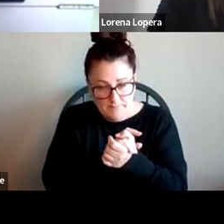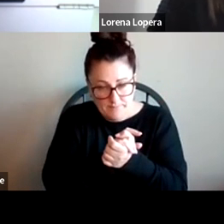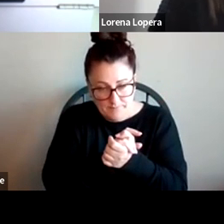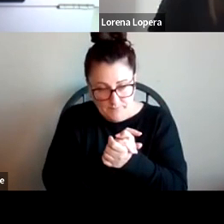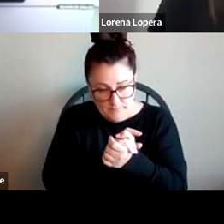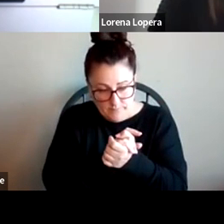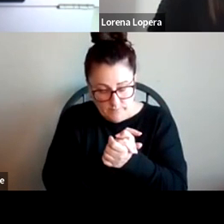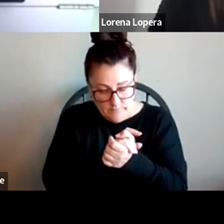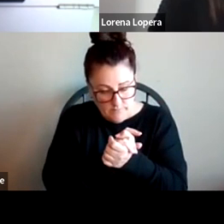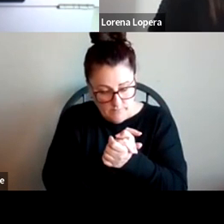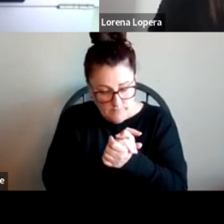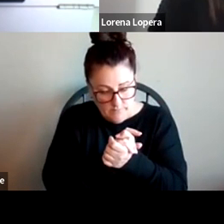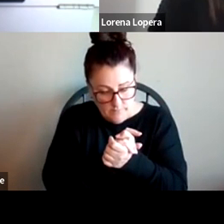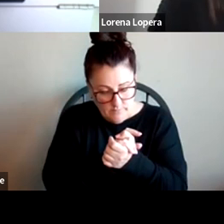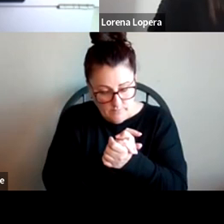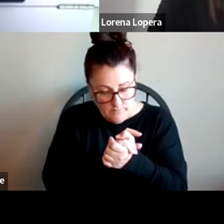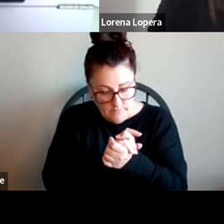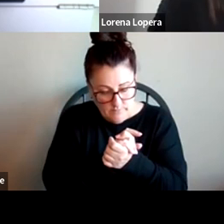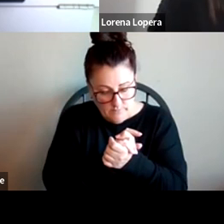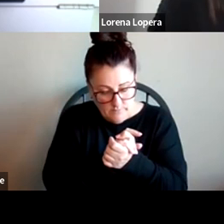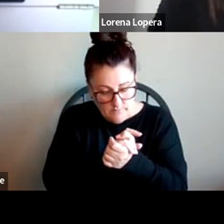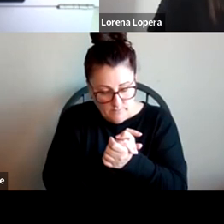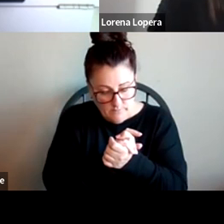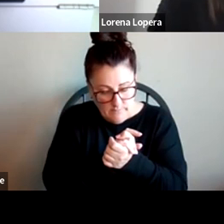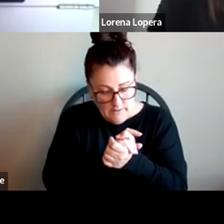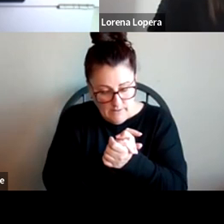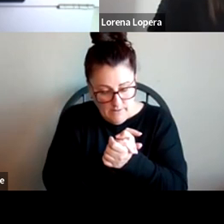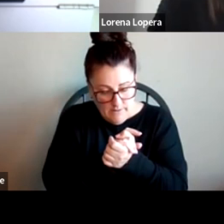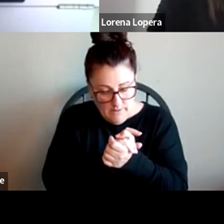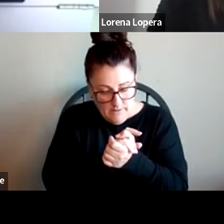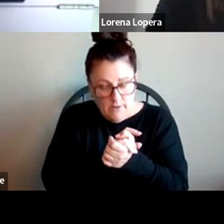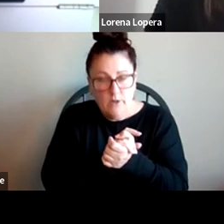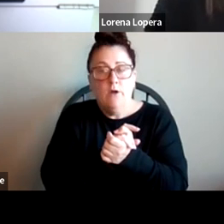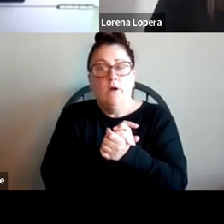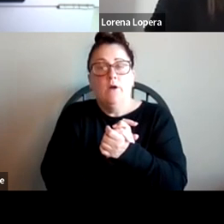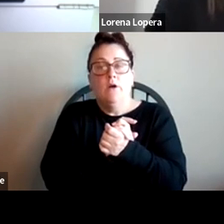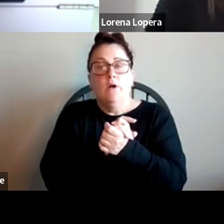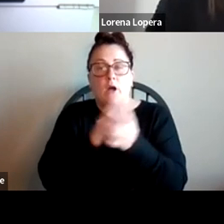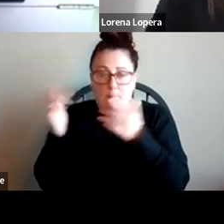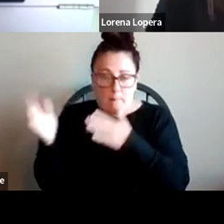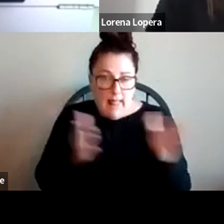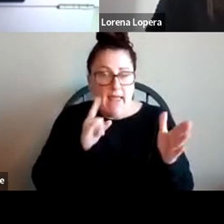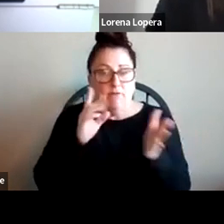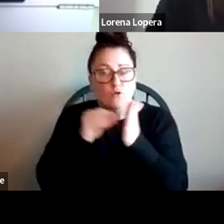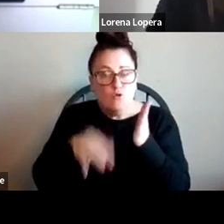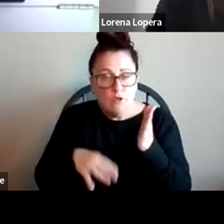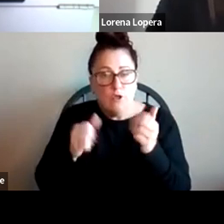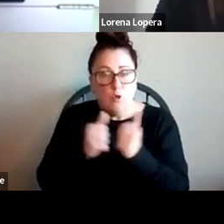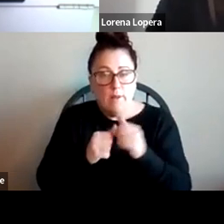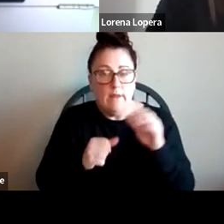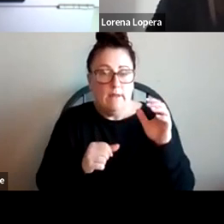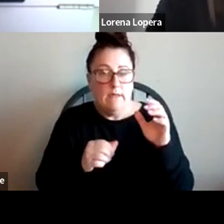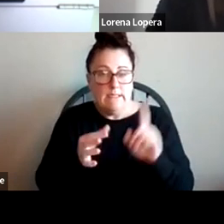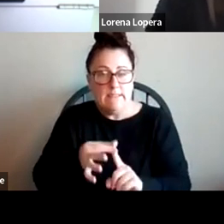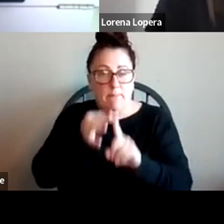un maestro. Debe venir con un gran plan para los estudiantes con necesidades especiales.